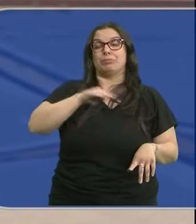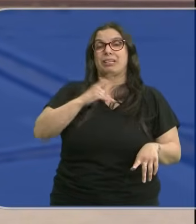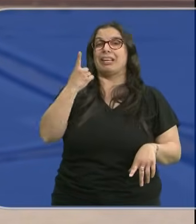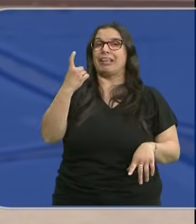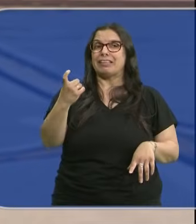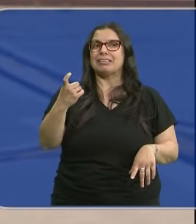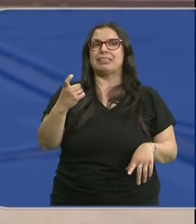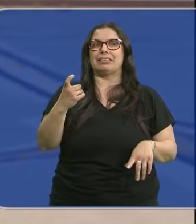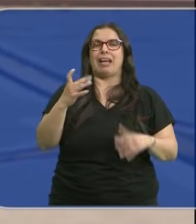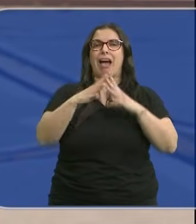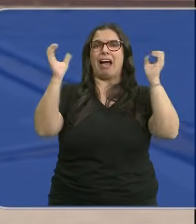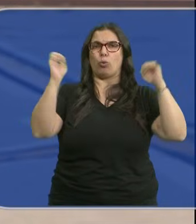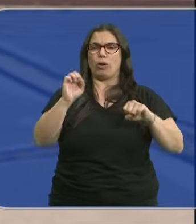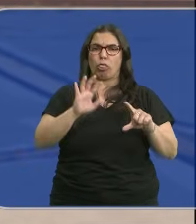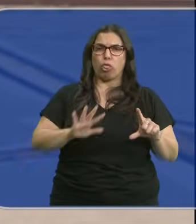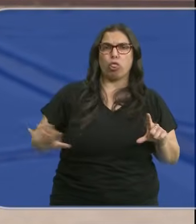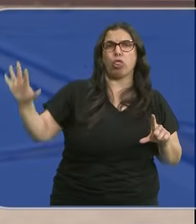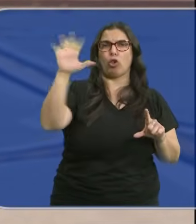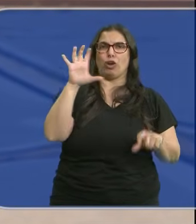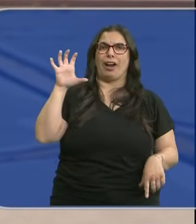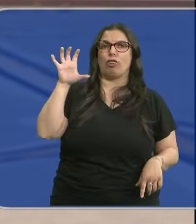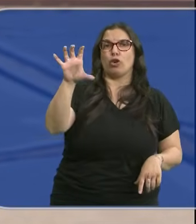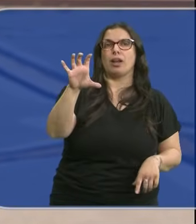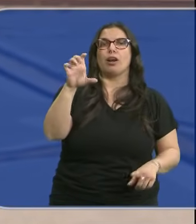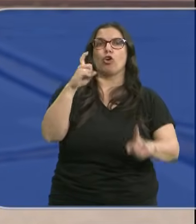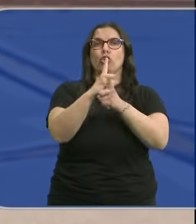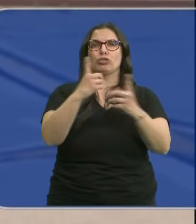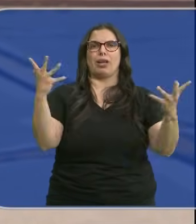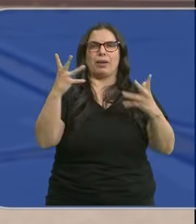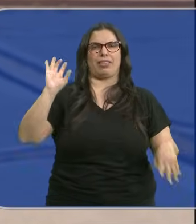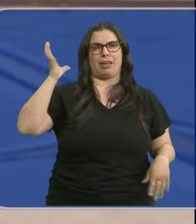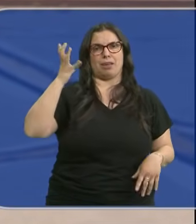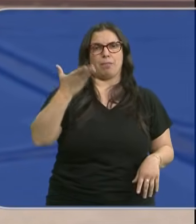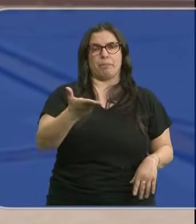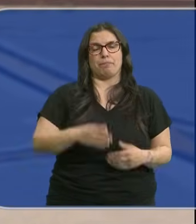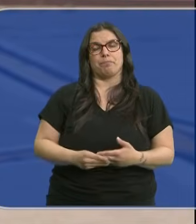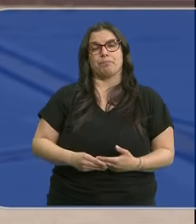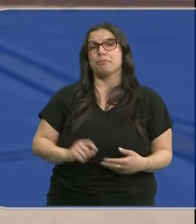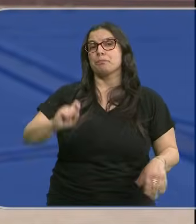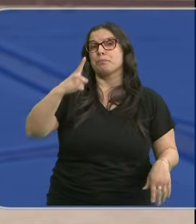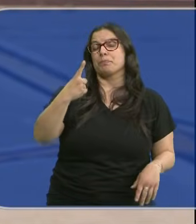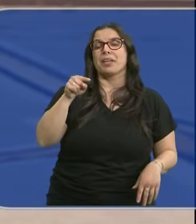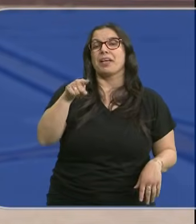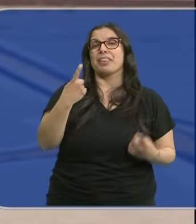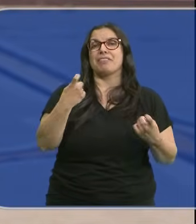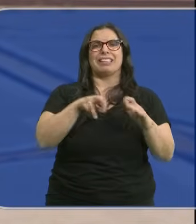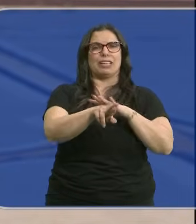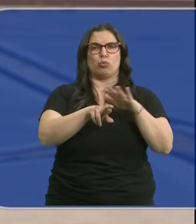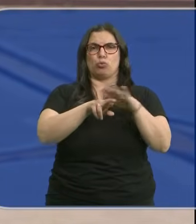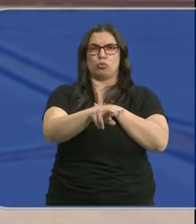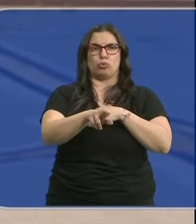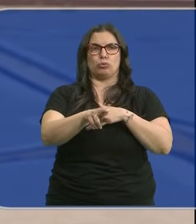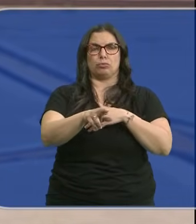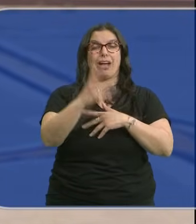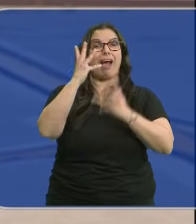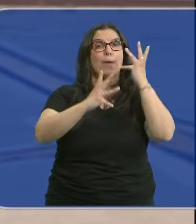necesita un gran acuerdo, un gran pacto nacional frente a la emergencia climática. Sobre todo necesitamos recursos y